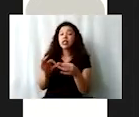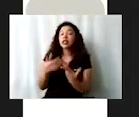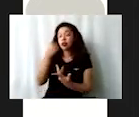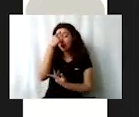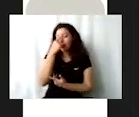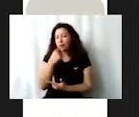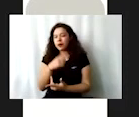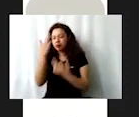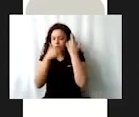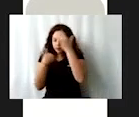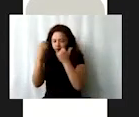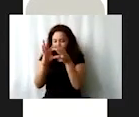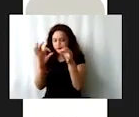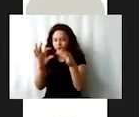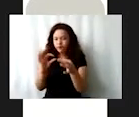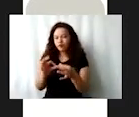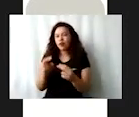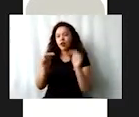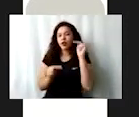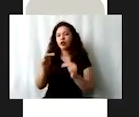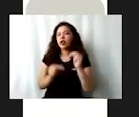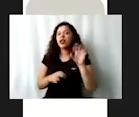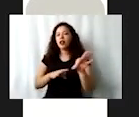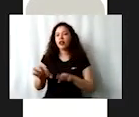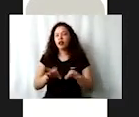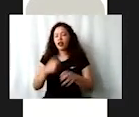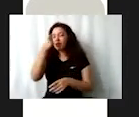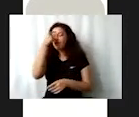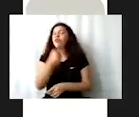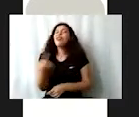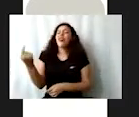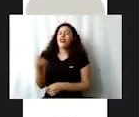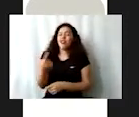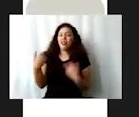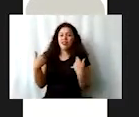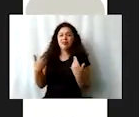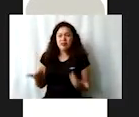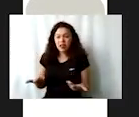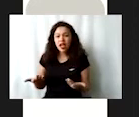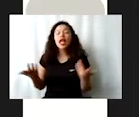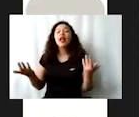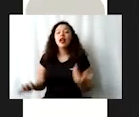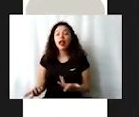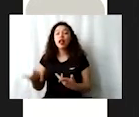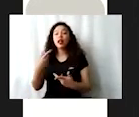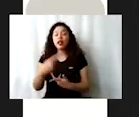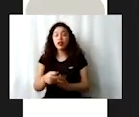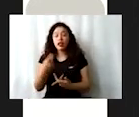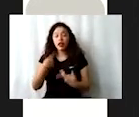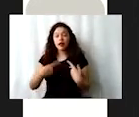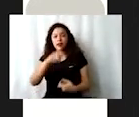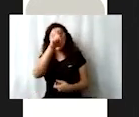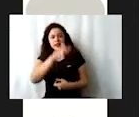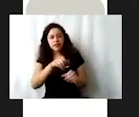describir los perfiles de puestos. ¿Para qué? ¿Cuál va a ser el trabajo que va a desempeñar ese